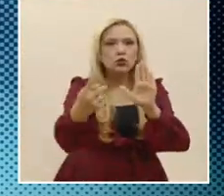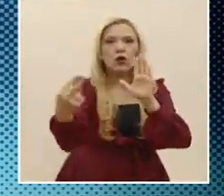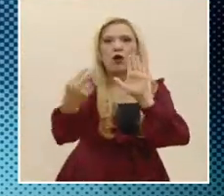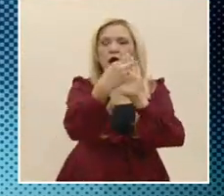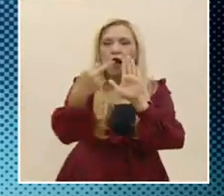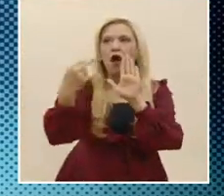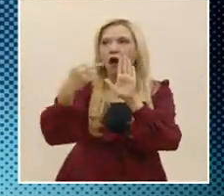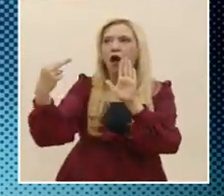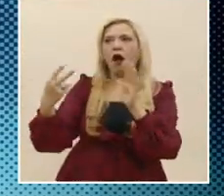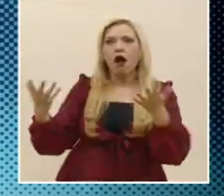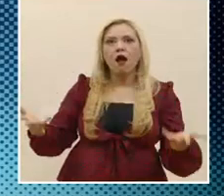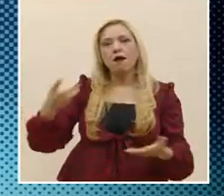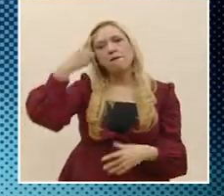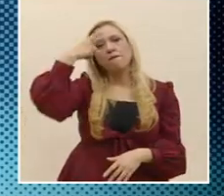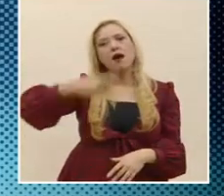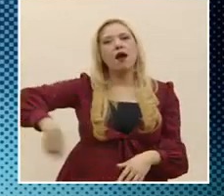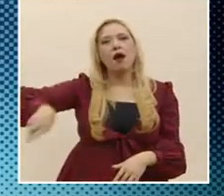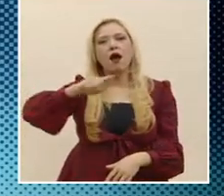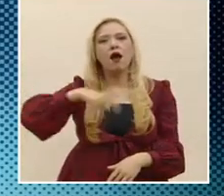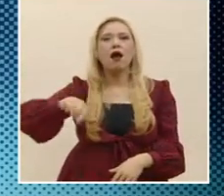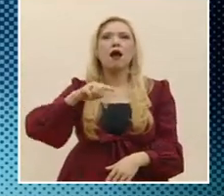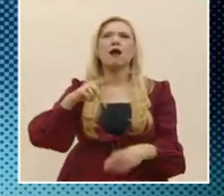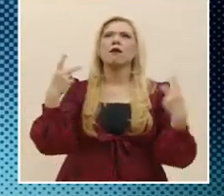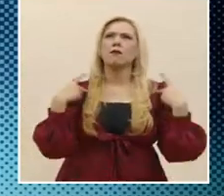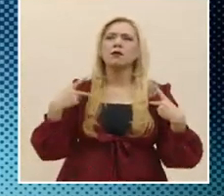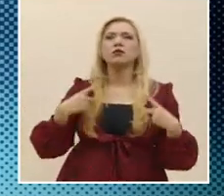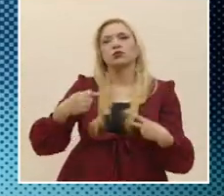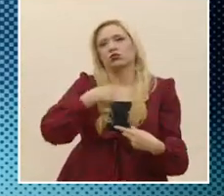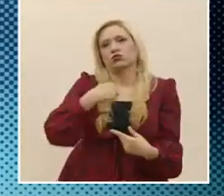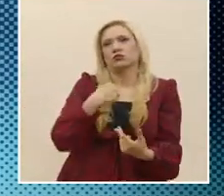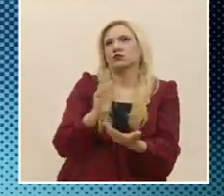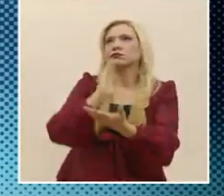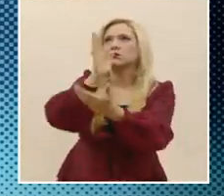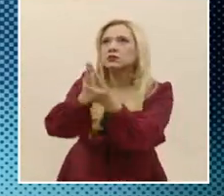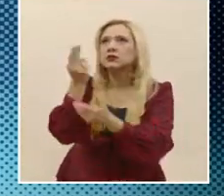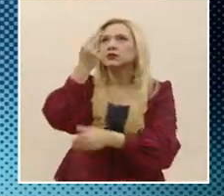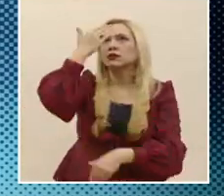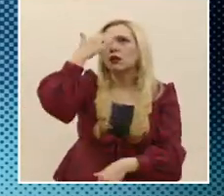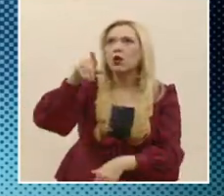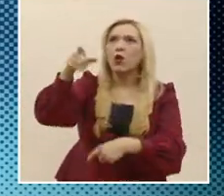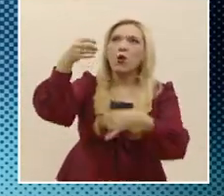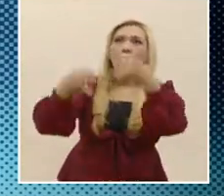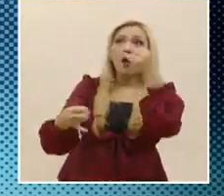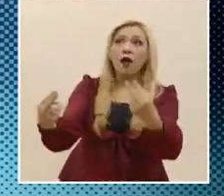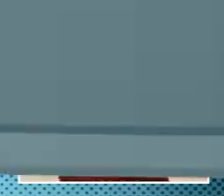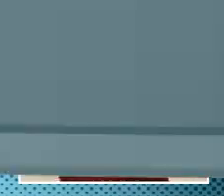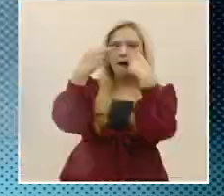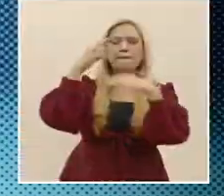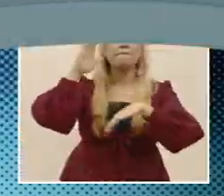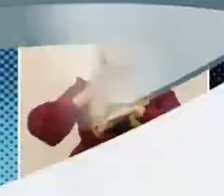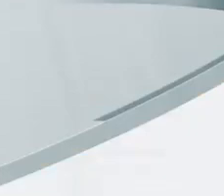que lleva sus asuntos a litigio y los jueces son sensibles con los casos que se presentan.